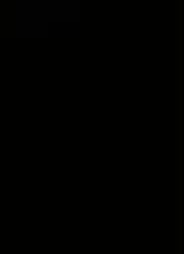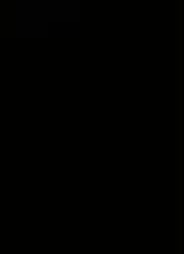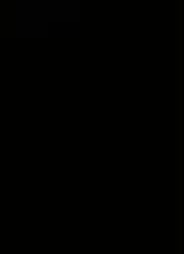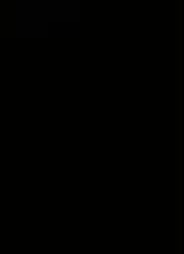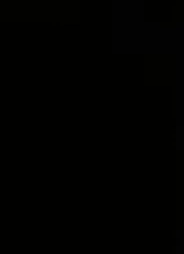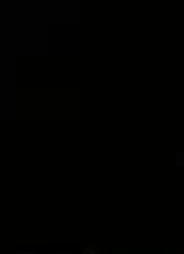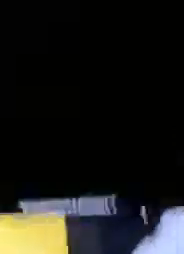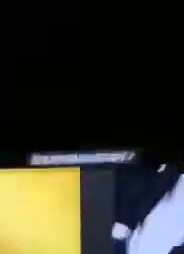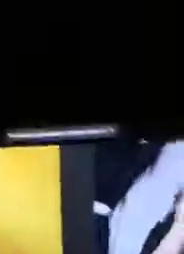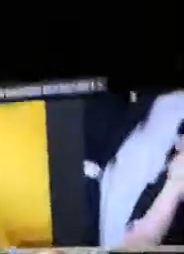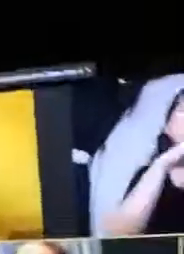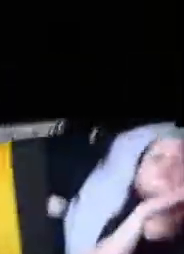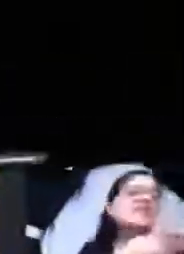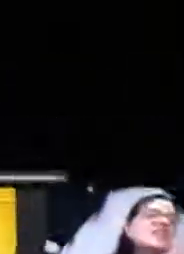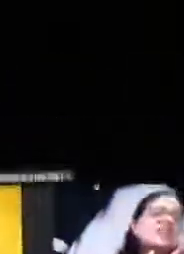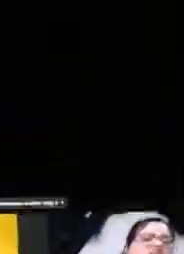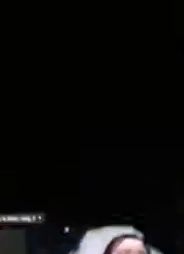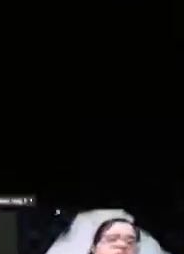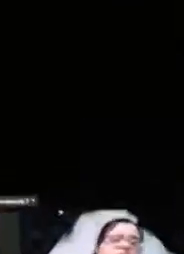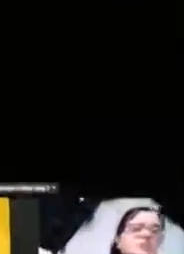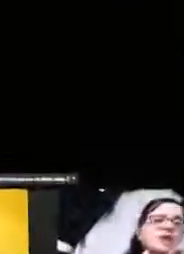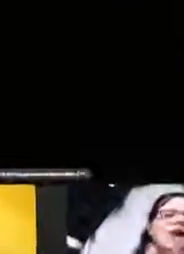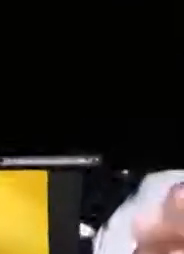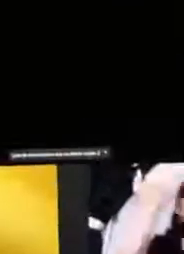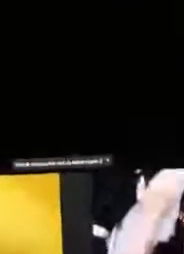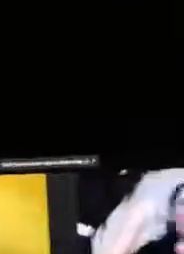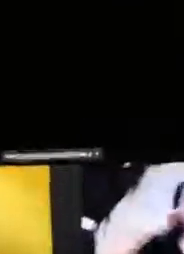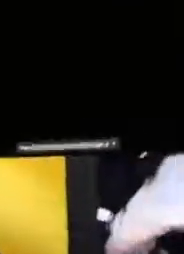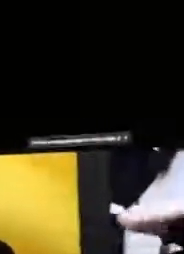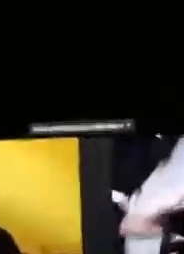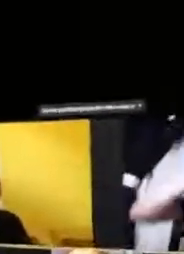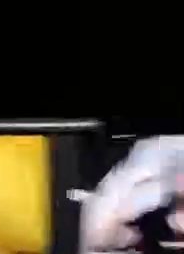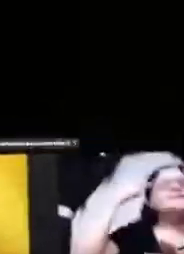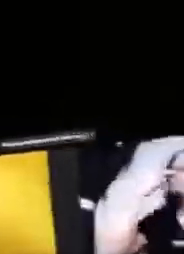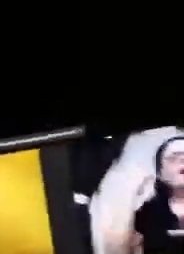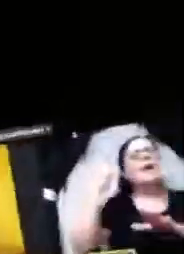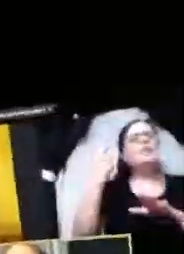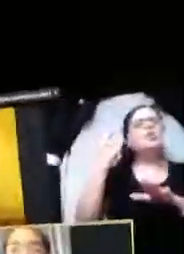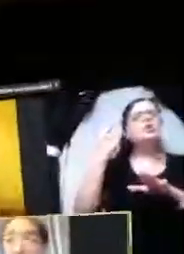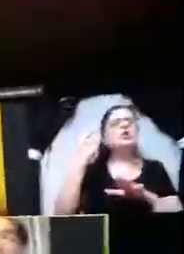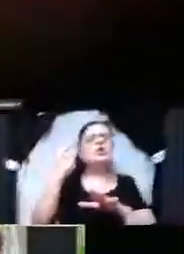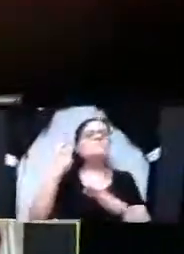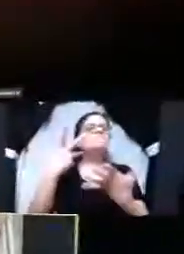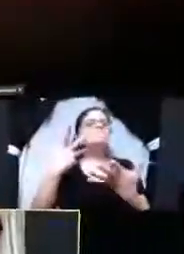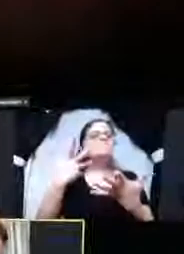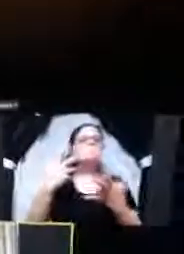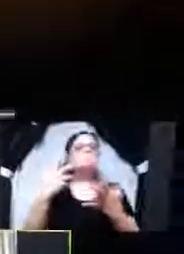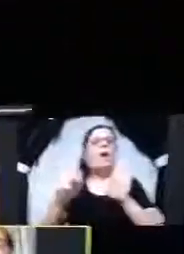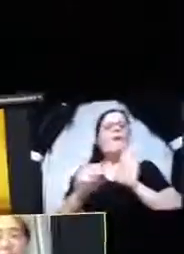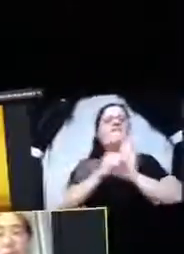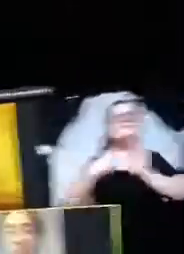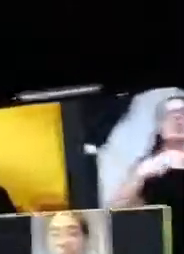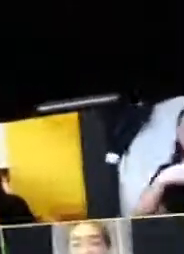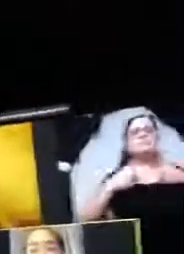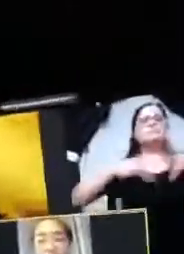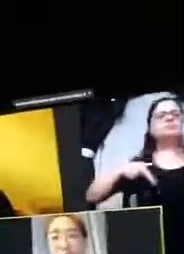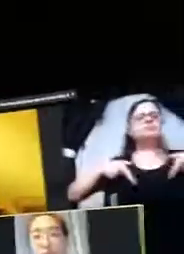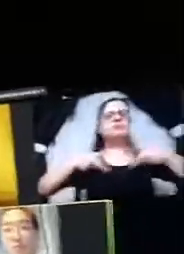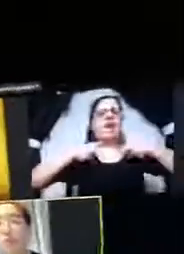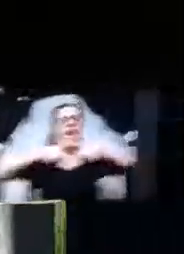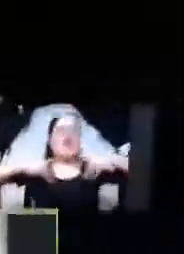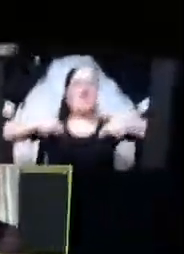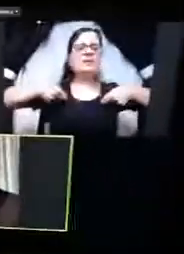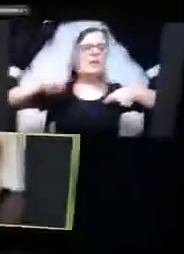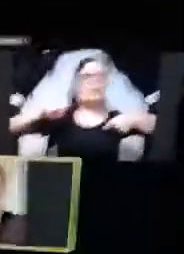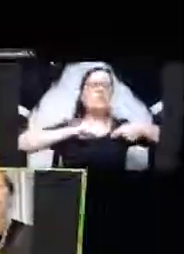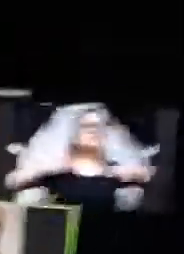etiquetar, ¿no? Nadie etiqueta, o sea, estamos gracias a Dios, progresando mucho, incursionando en todo lo que es la inclusión, un